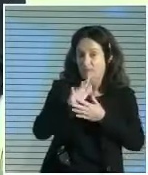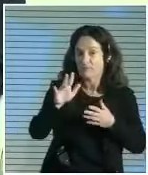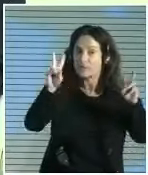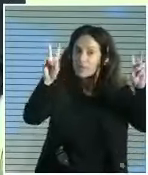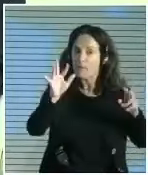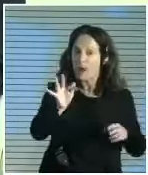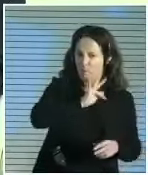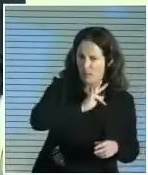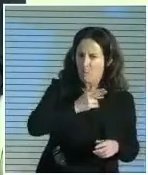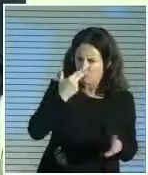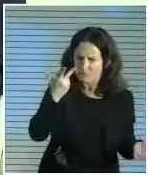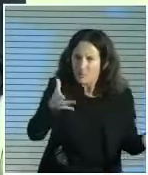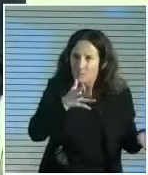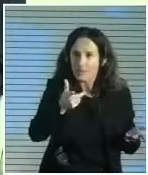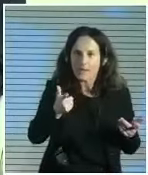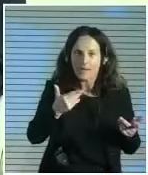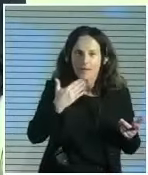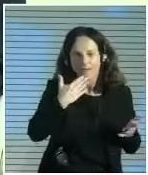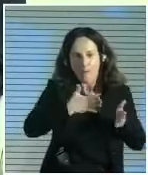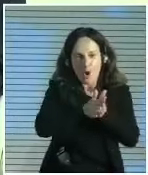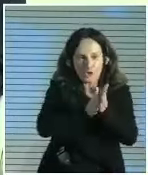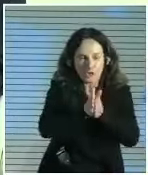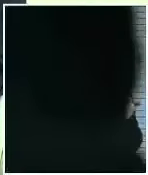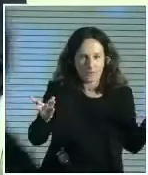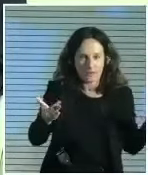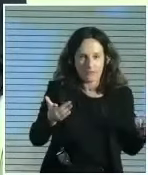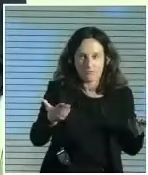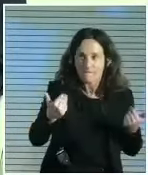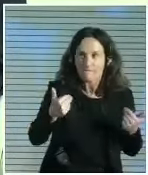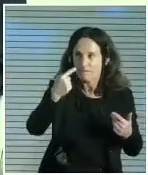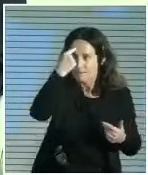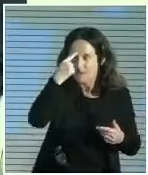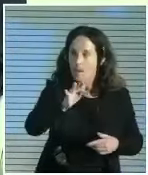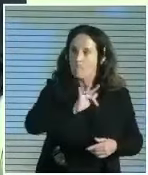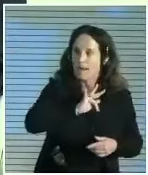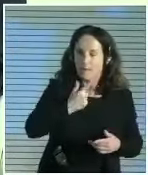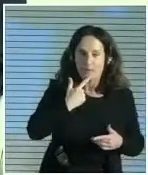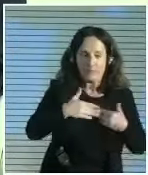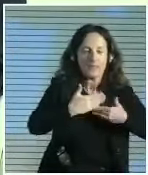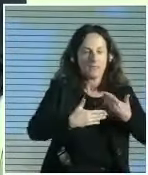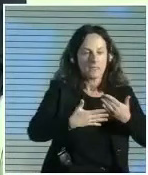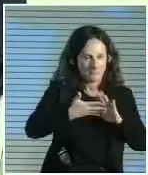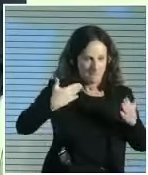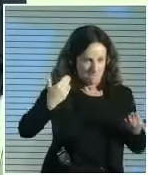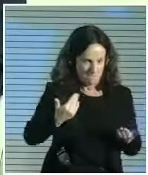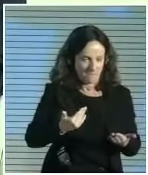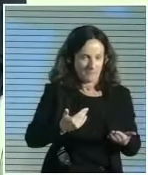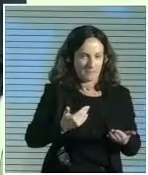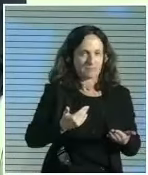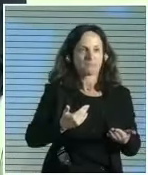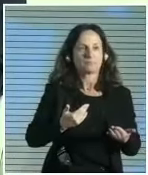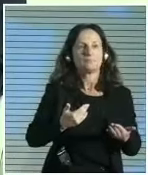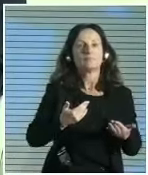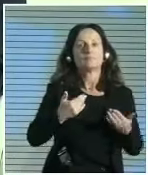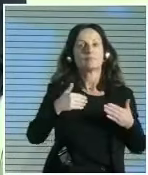una motivación más para obtener resultados a corto plazo. En muchas ocasiones nos enseñaban el otro día cómo,